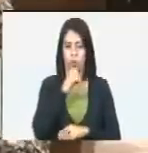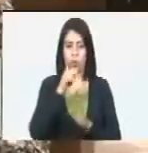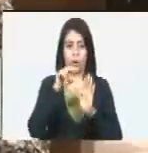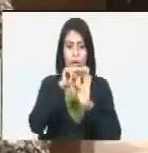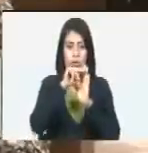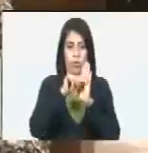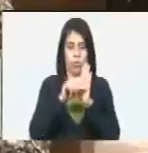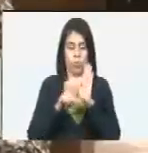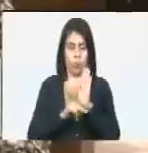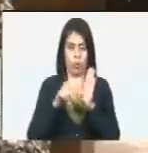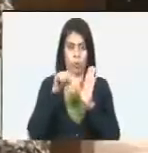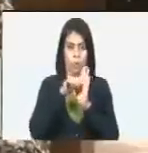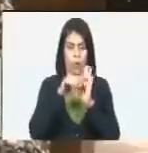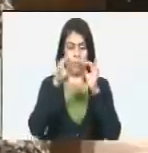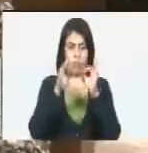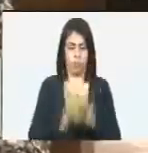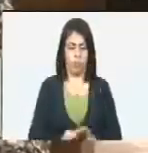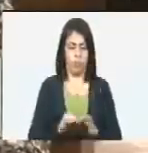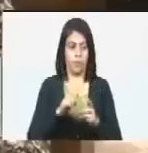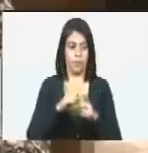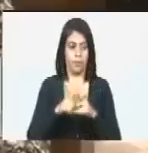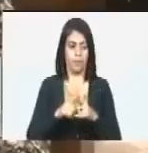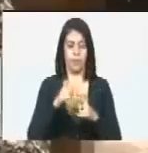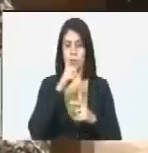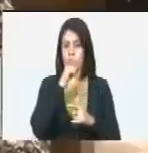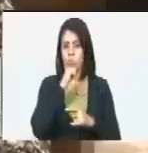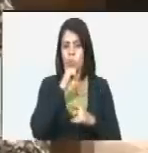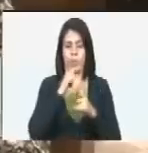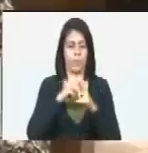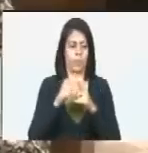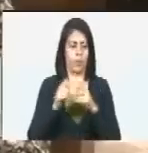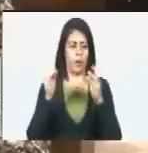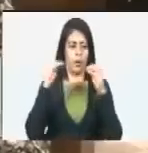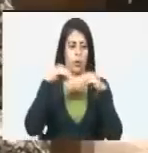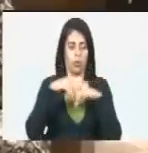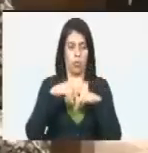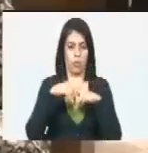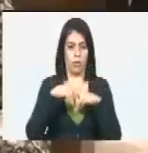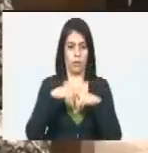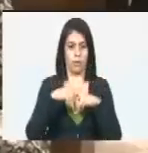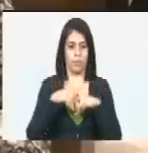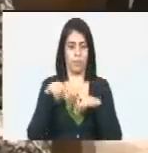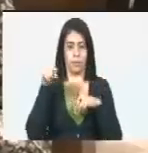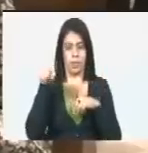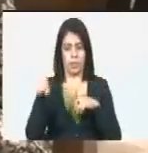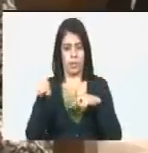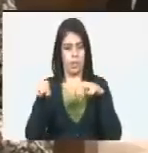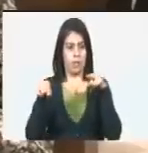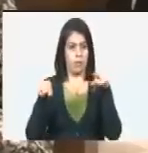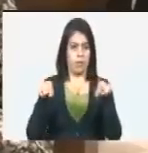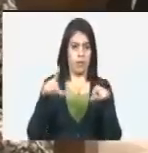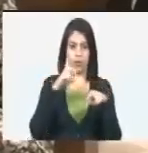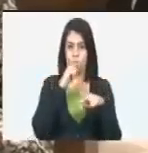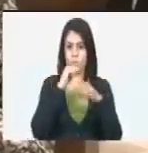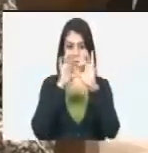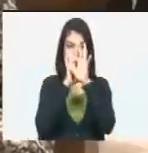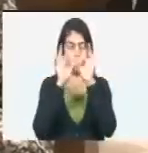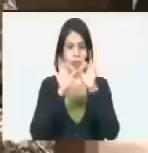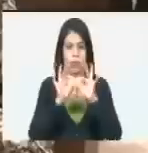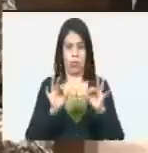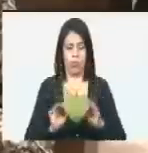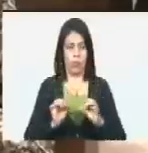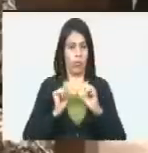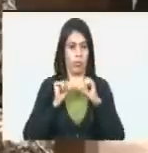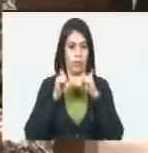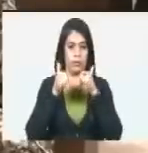cláusula compromisoria, si no hay un acuerdo de las partes, no hay manera de activar